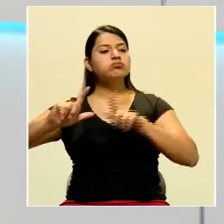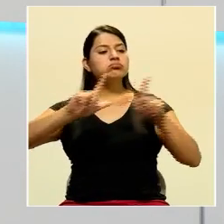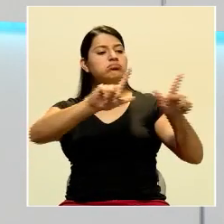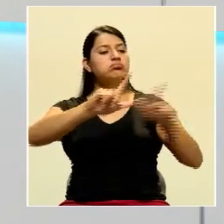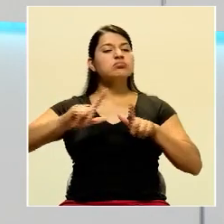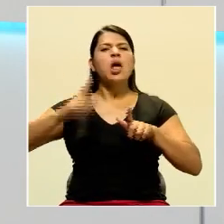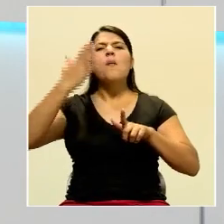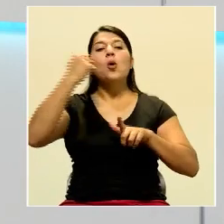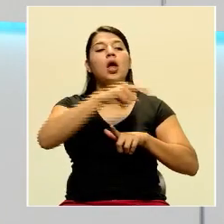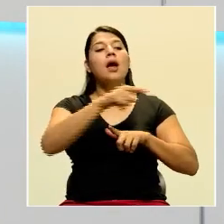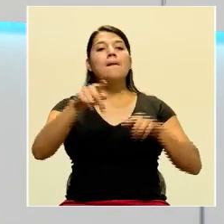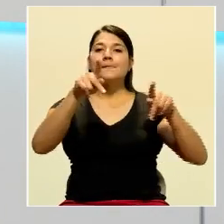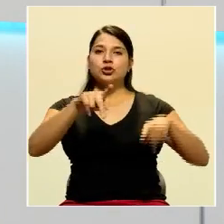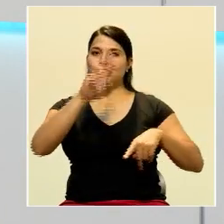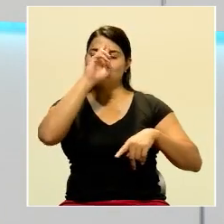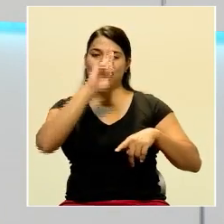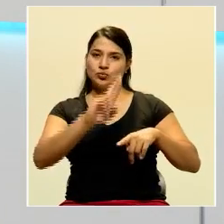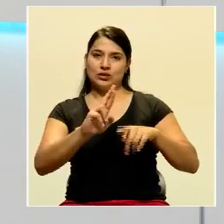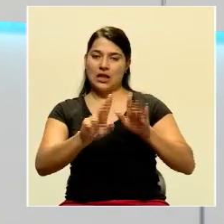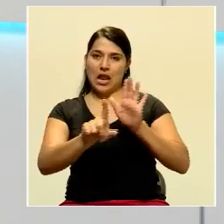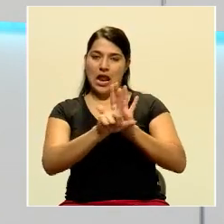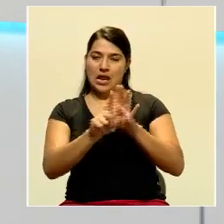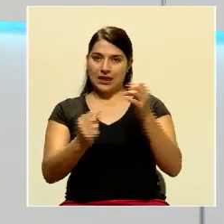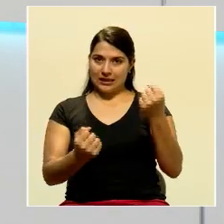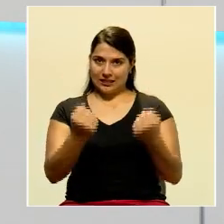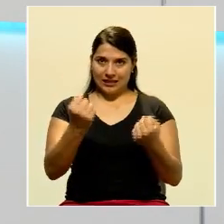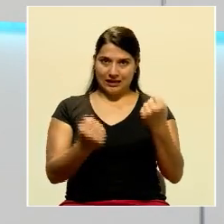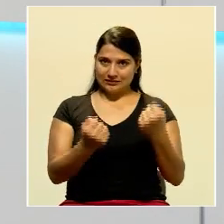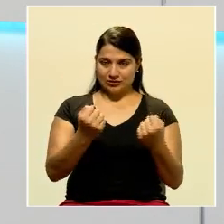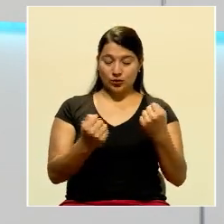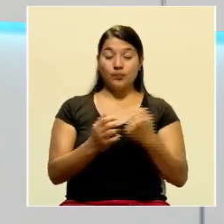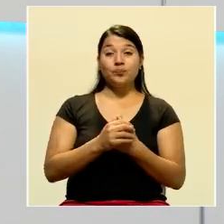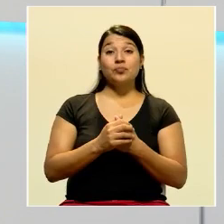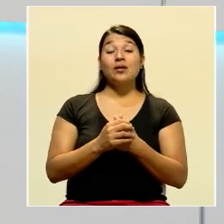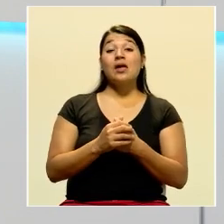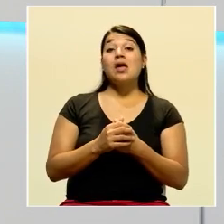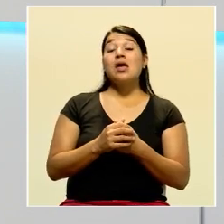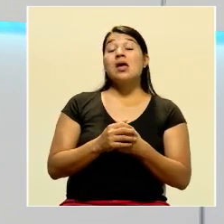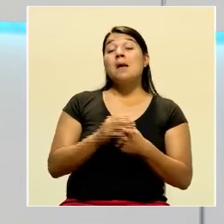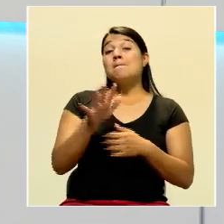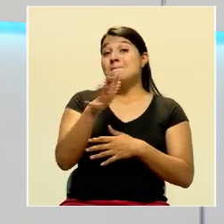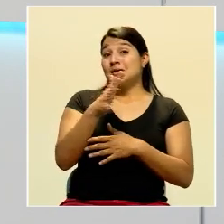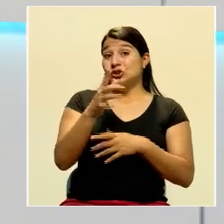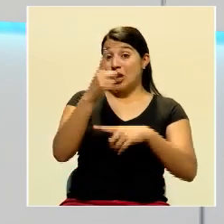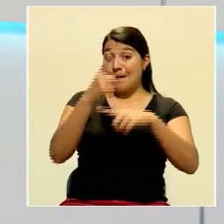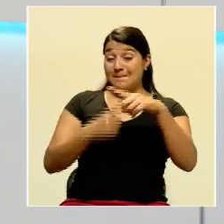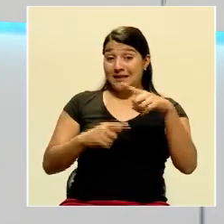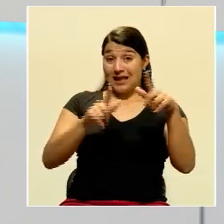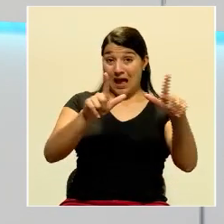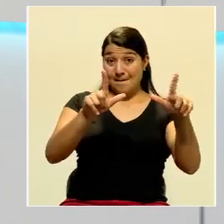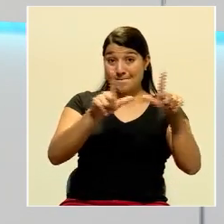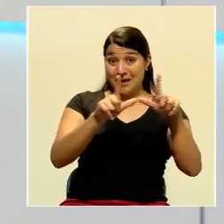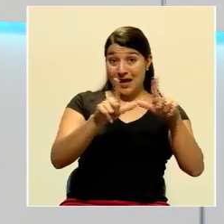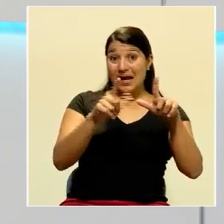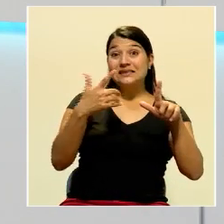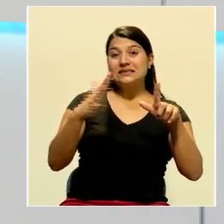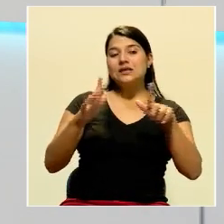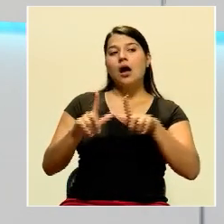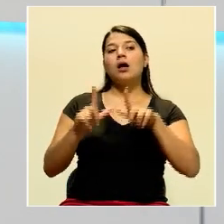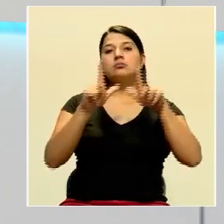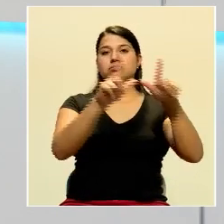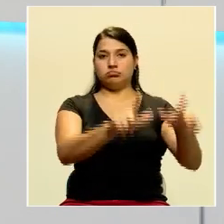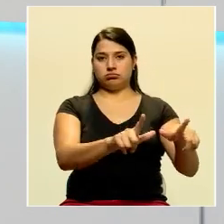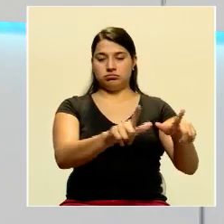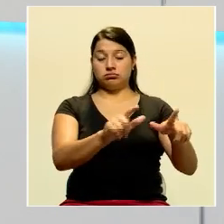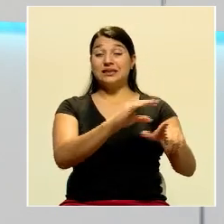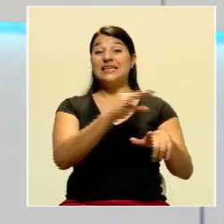restricción vehicular de tránsito. Hasta esta misma fecha, poco más de la mitad de las placas habían sido devueltas